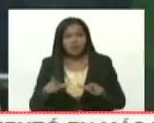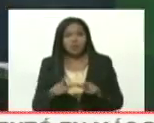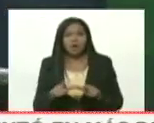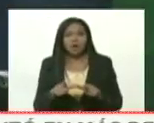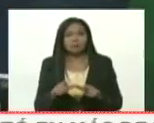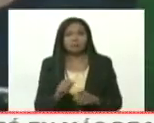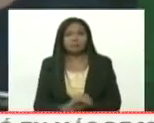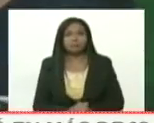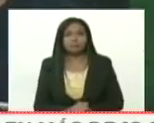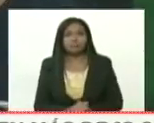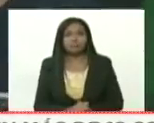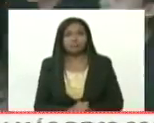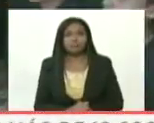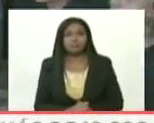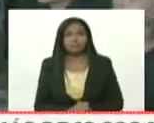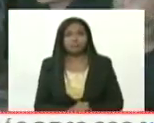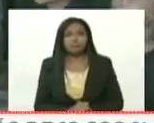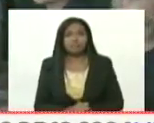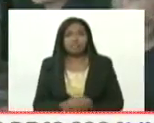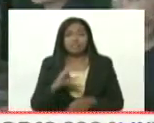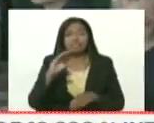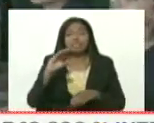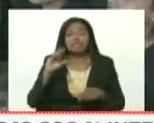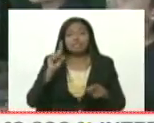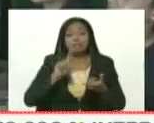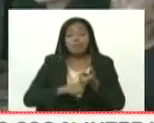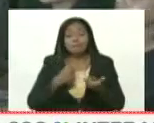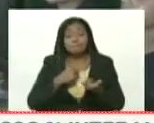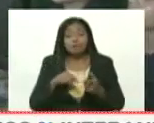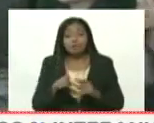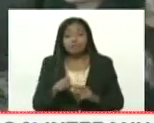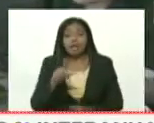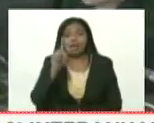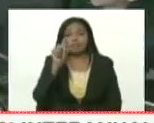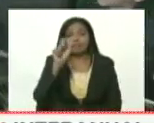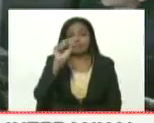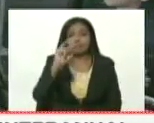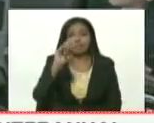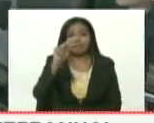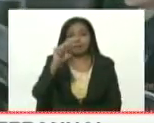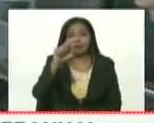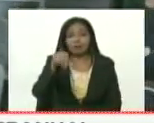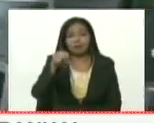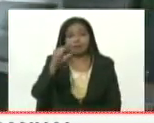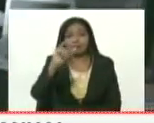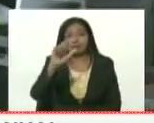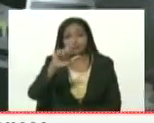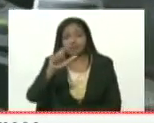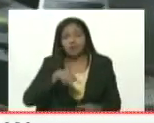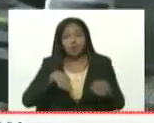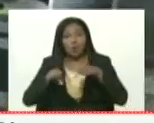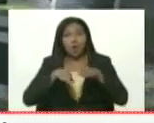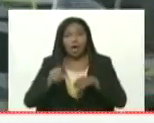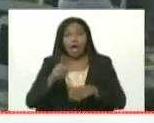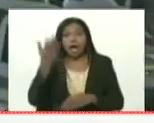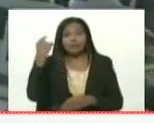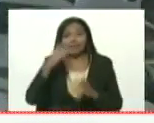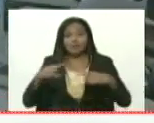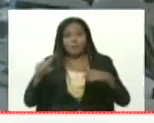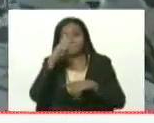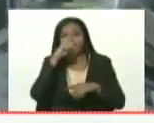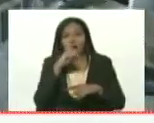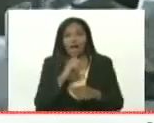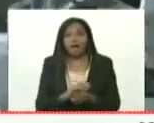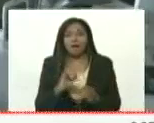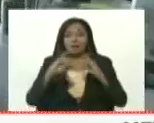Carlos en... Mira, aquí está Silvia. Silvia, mi esposa, es de Tinaquillo. Hola. Del estado de Cogedes. Ayer cumplió años, ¿viste?